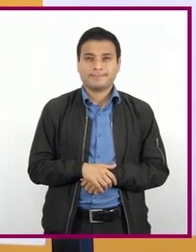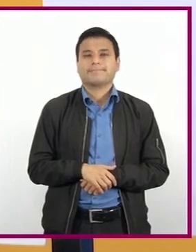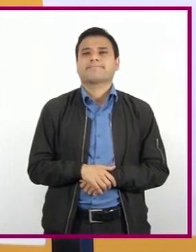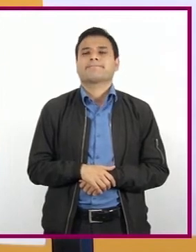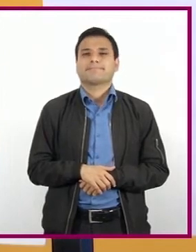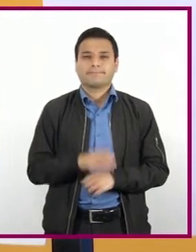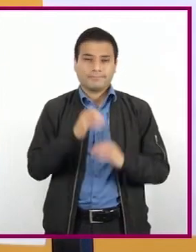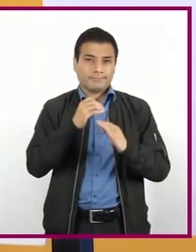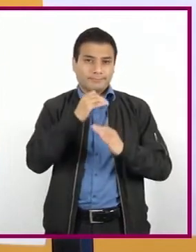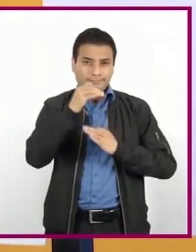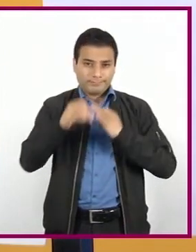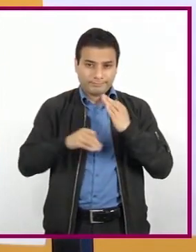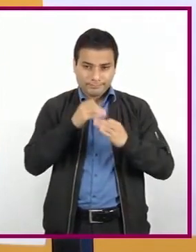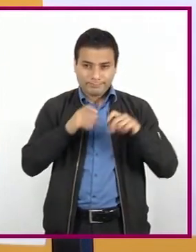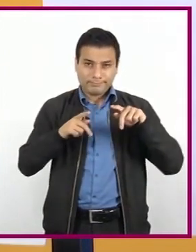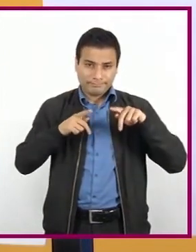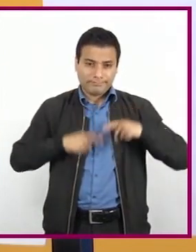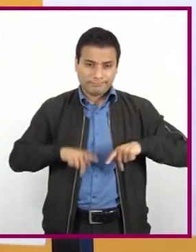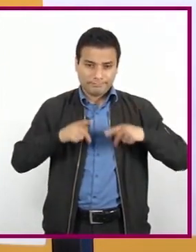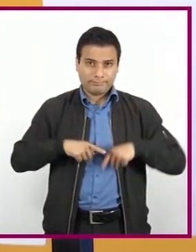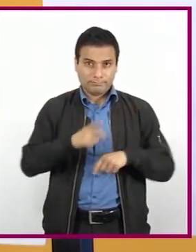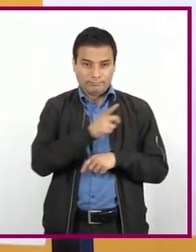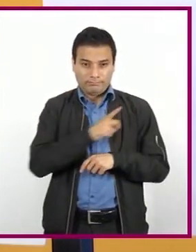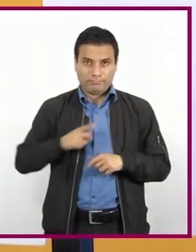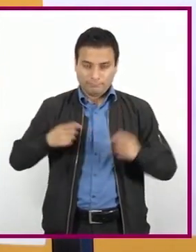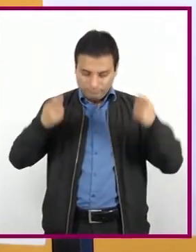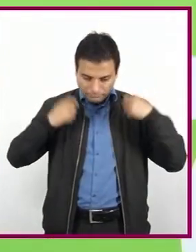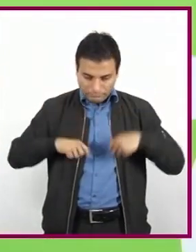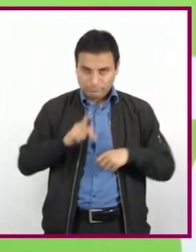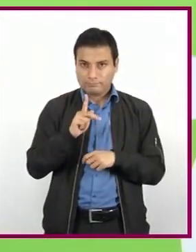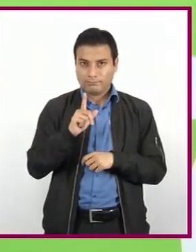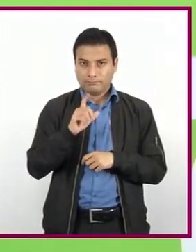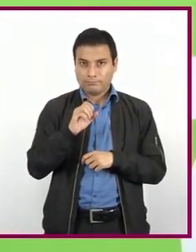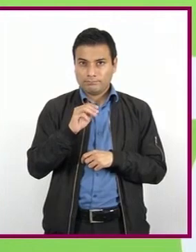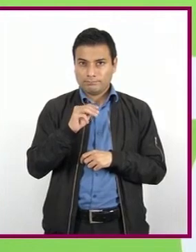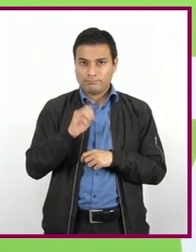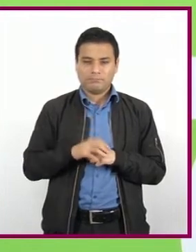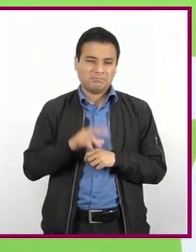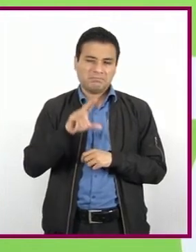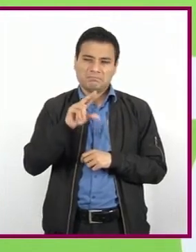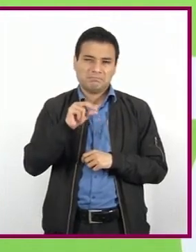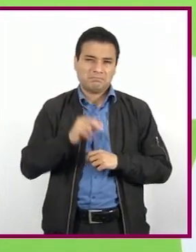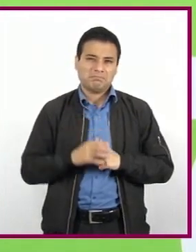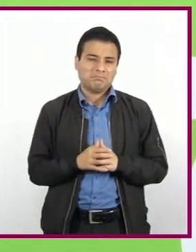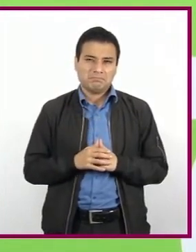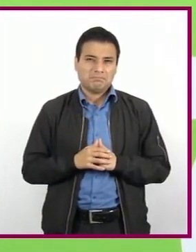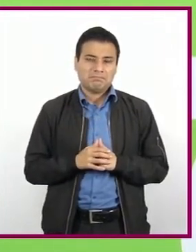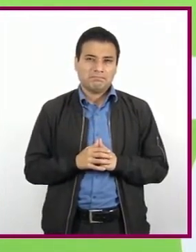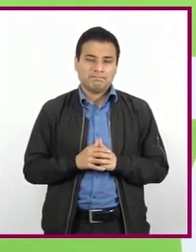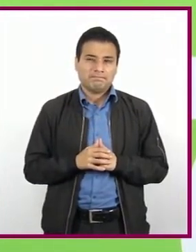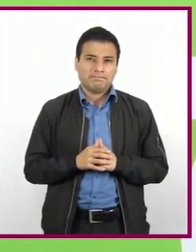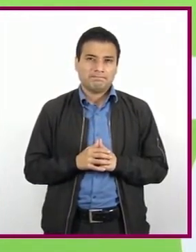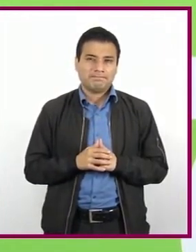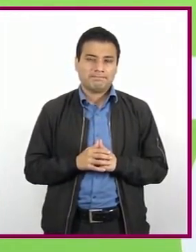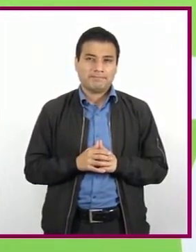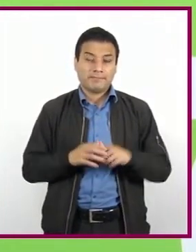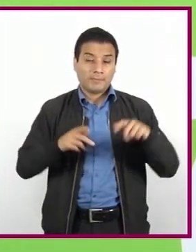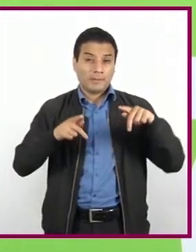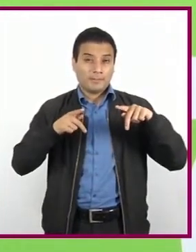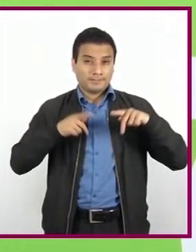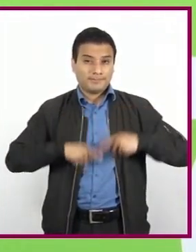¿todos deberíamos tener peto de plomo para salir de nuestras casas, maestra? No. Leslie, los seres vivos